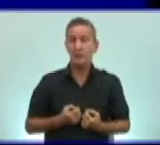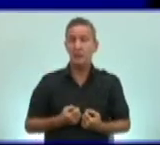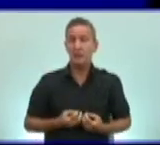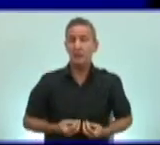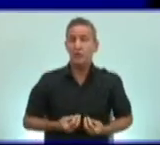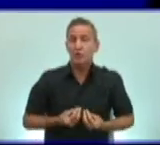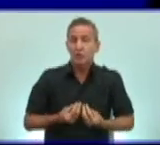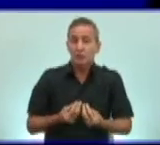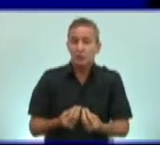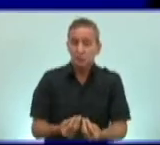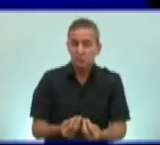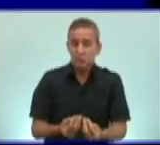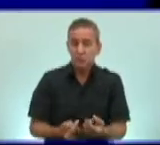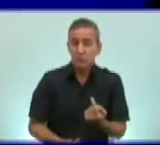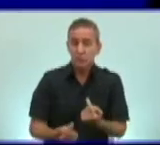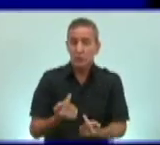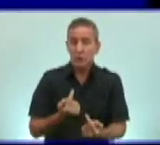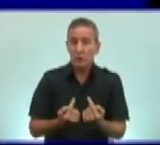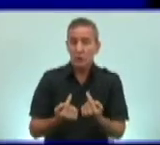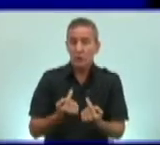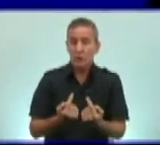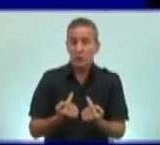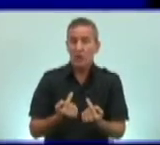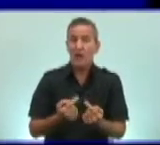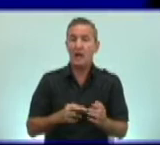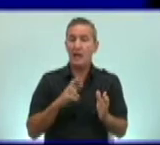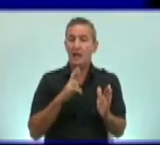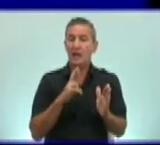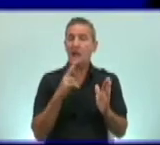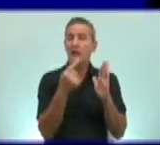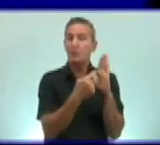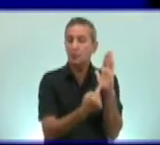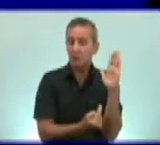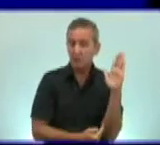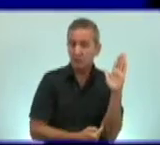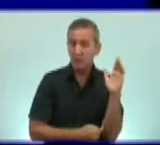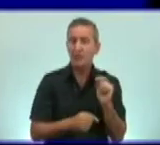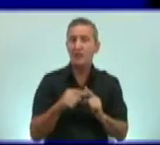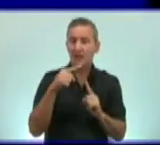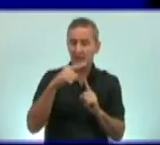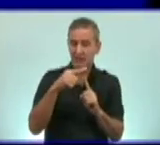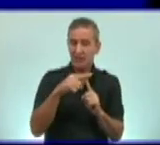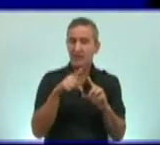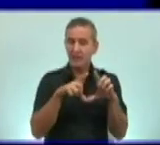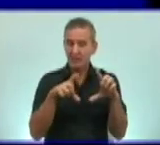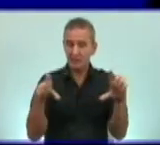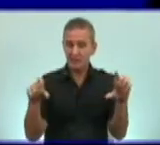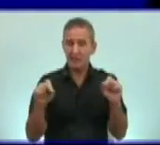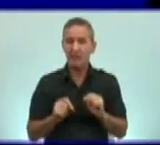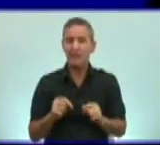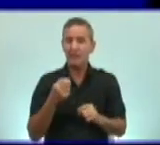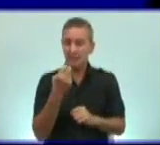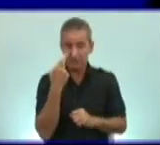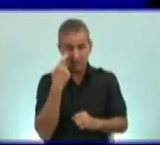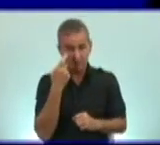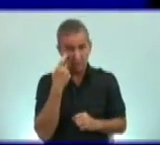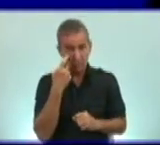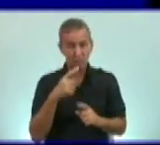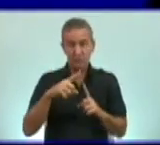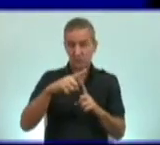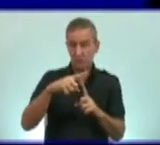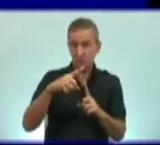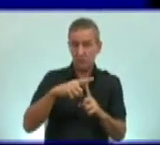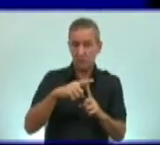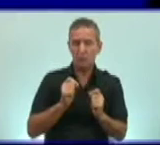referencia a esta teoría, de ahí que se conoce esta teoría de la disociación electrolítica como la teoría de